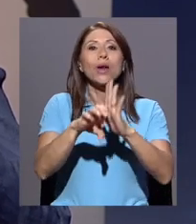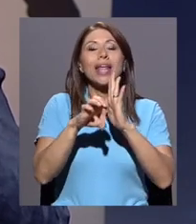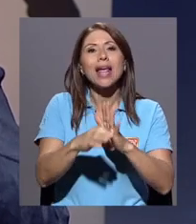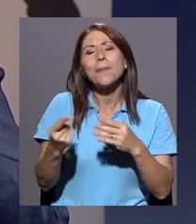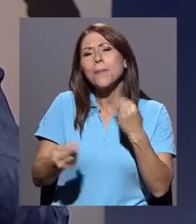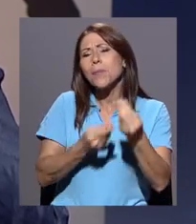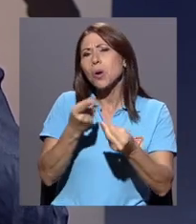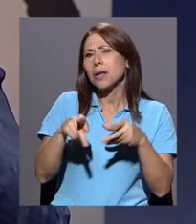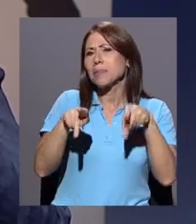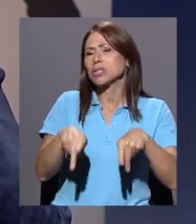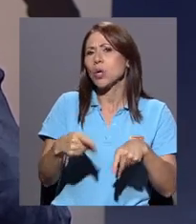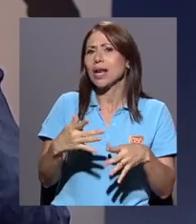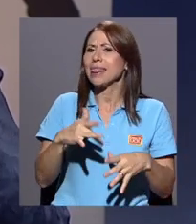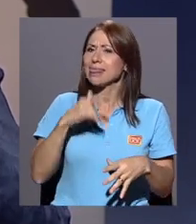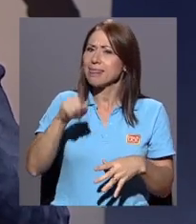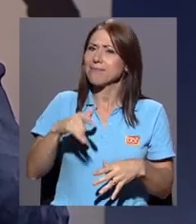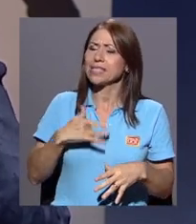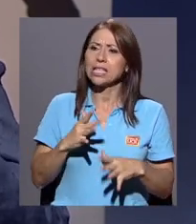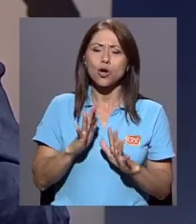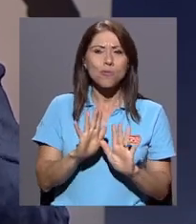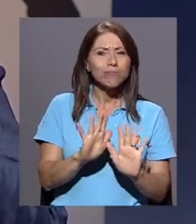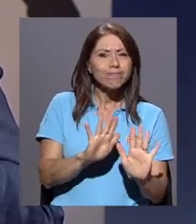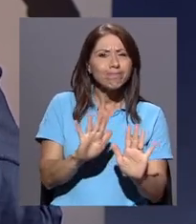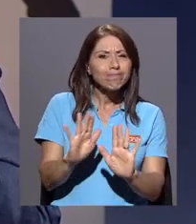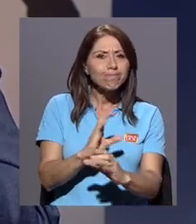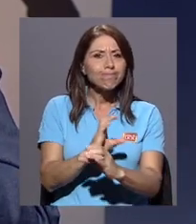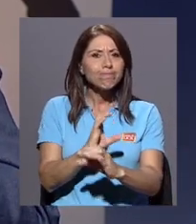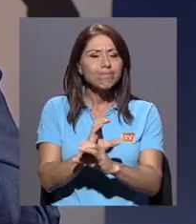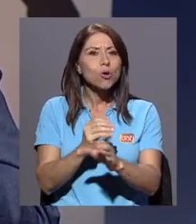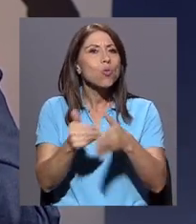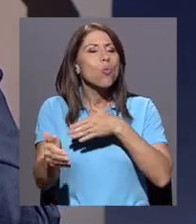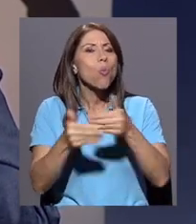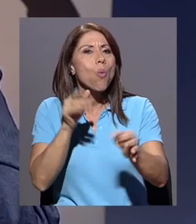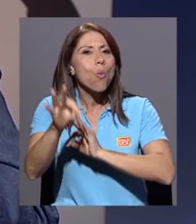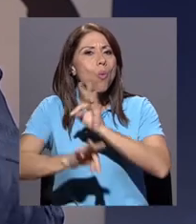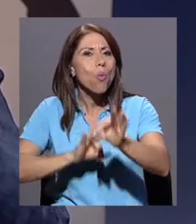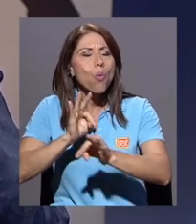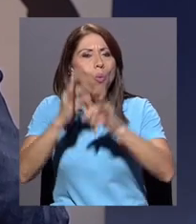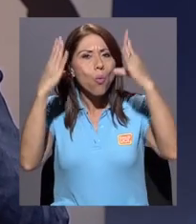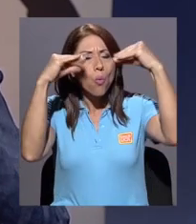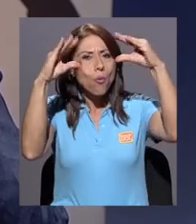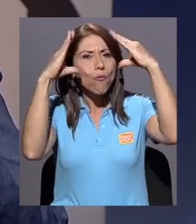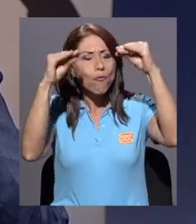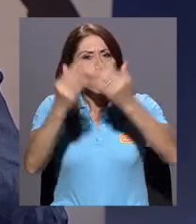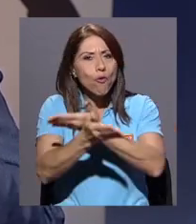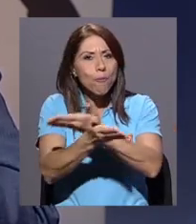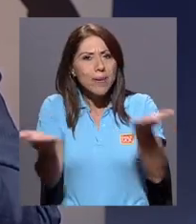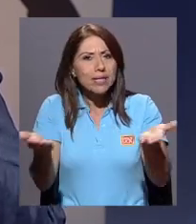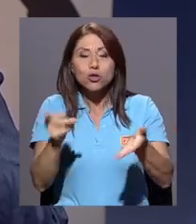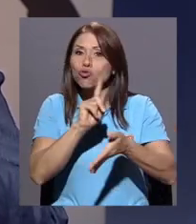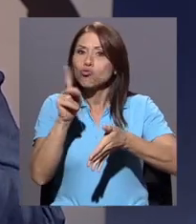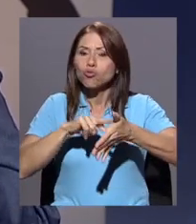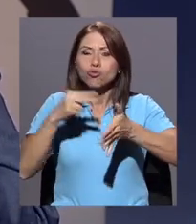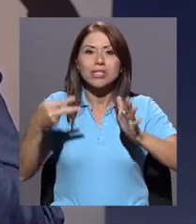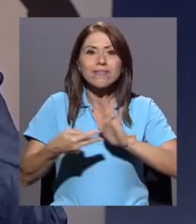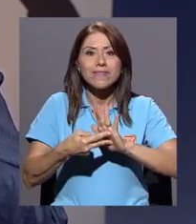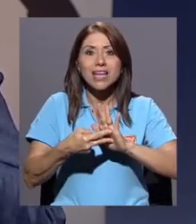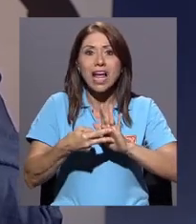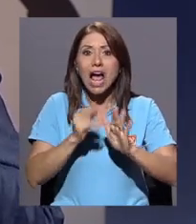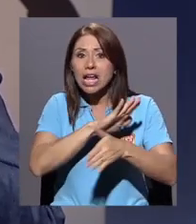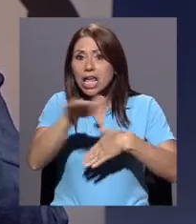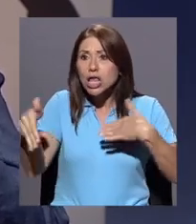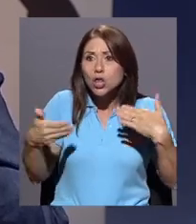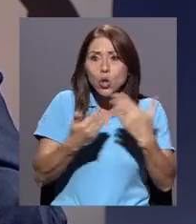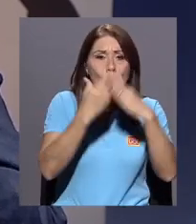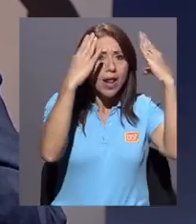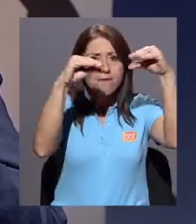hay un escepticismo necesario ante cualquier tipo de información que la ciudadanía recibe, esto no quiere decir que toda información